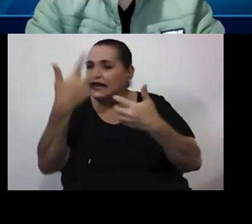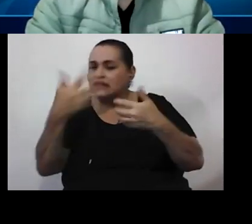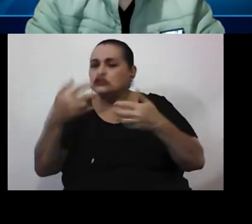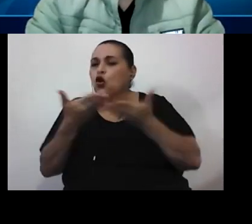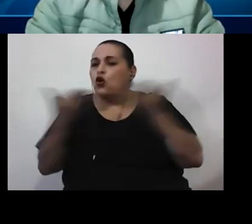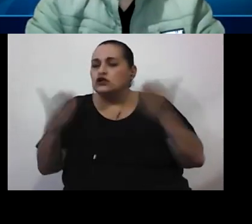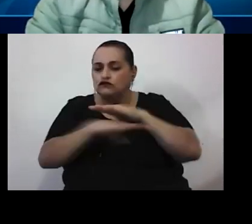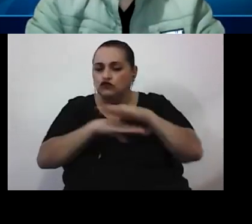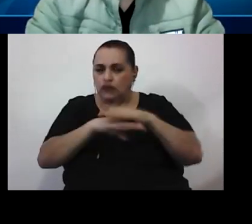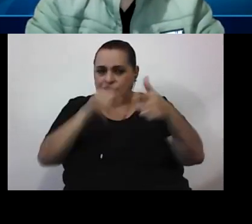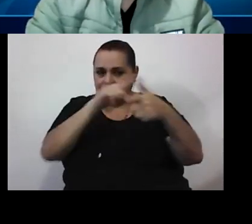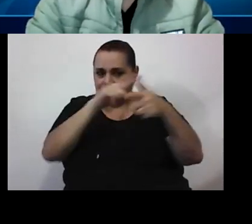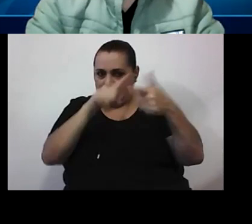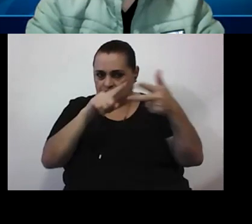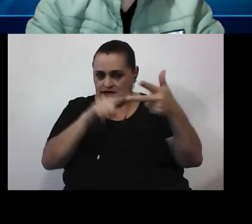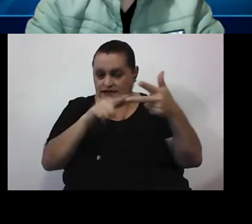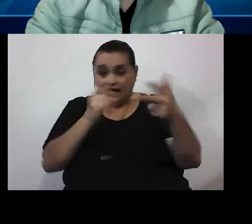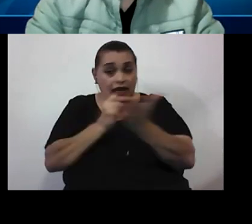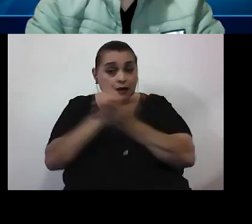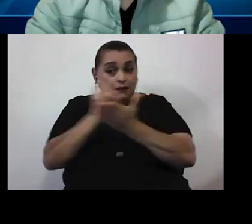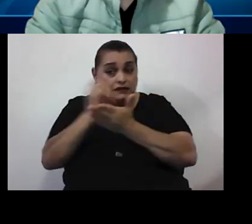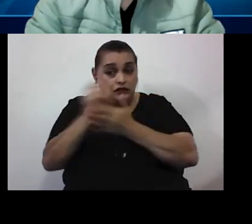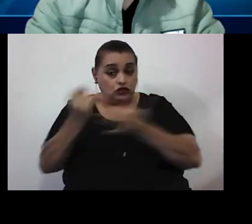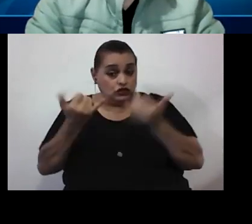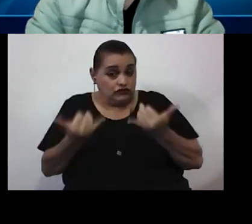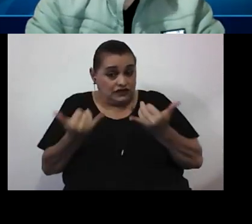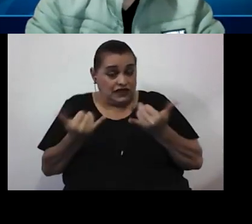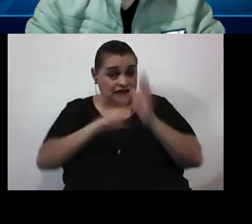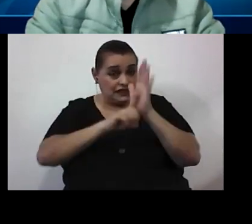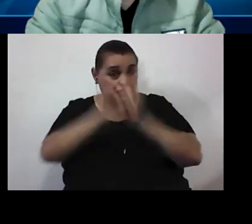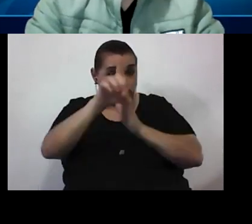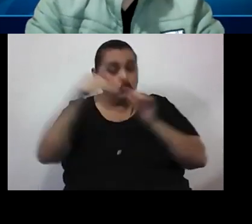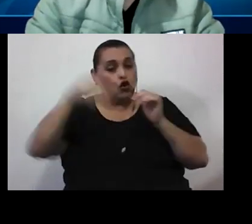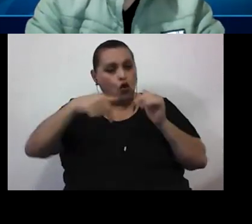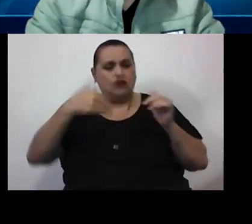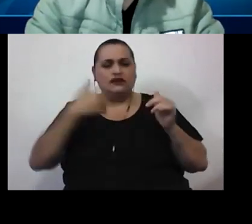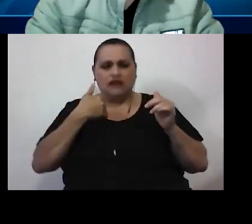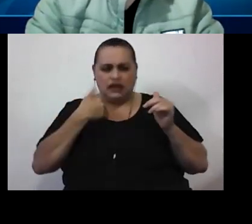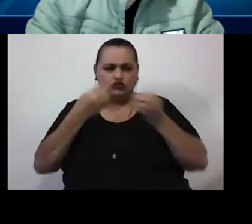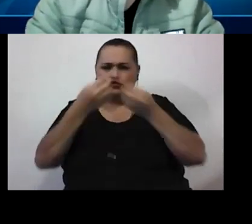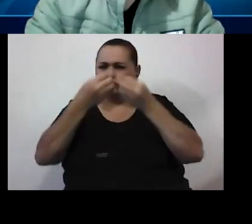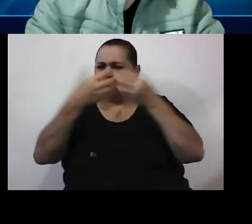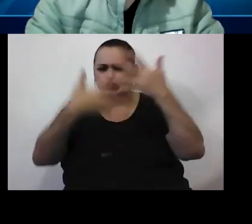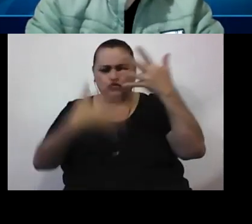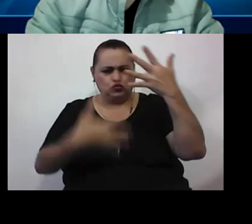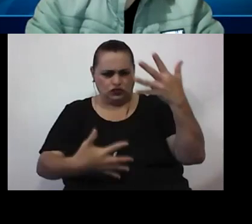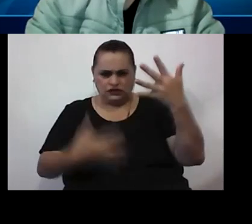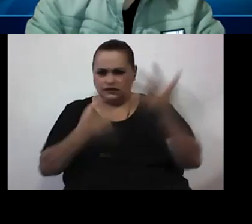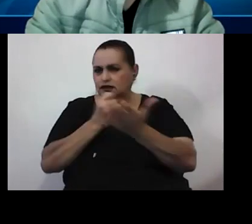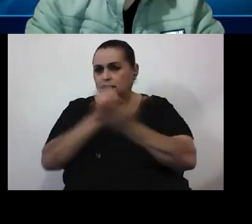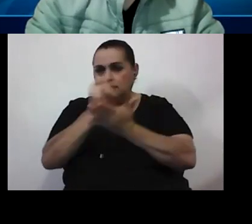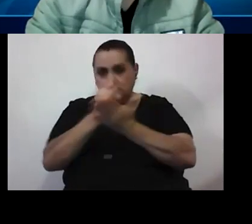Las investigaciones más recientes sobre el desarrollo. Hoy tenemos muchas, pero muchas investigaciones